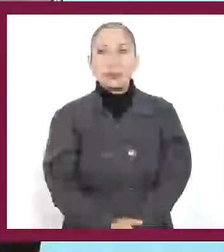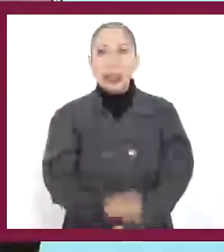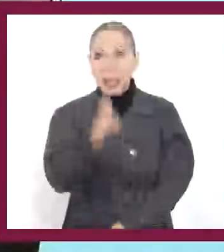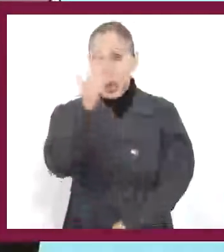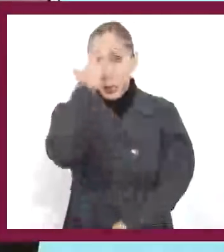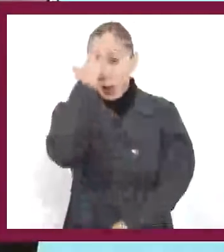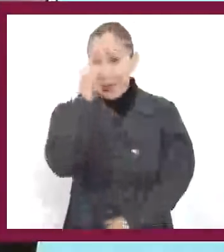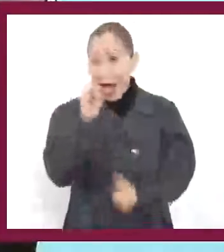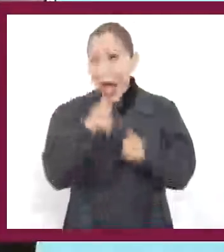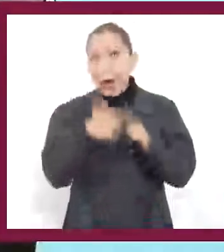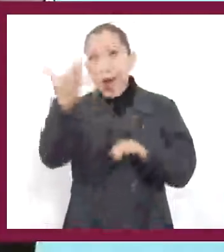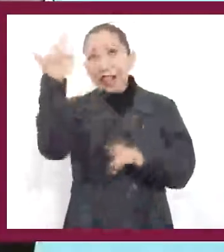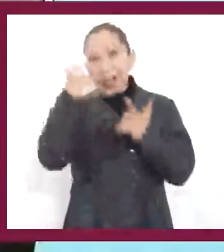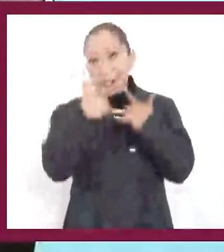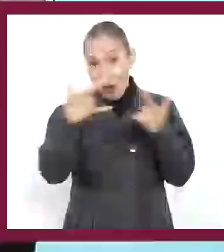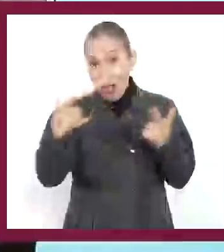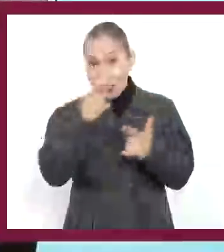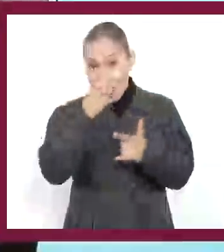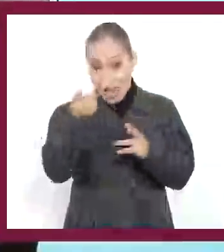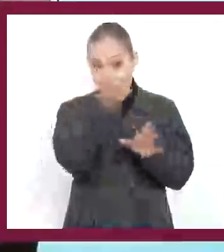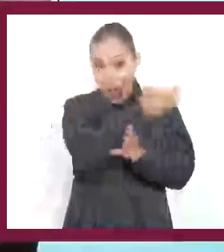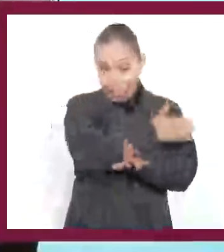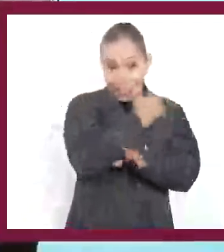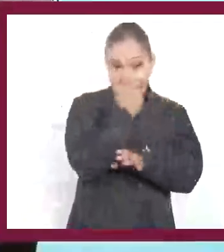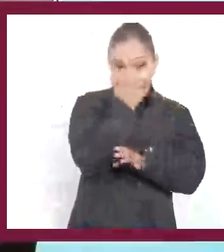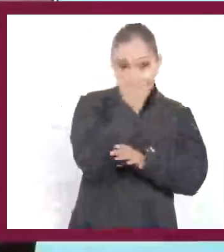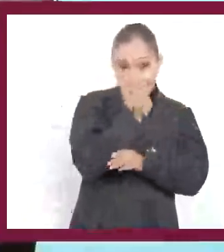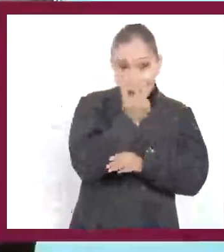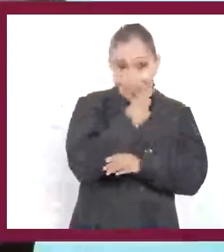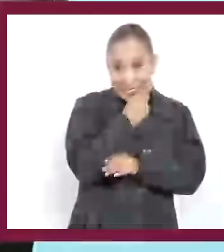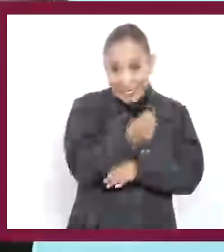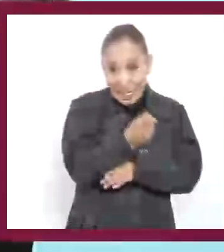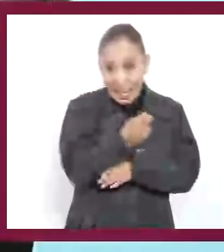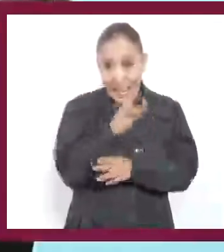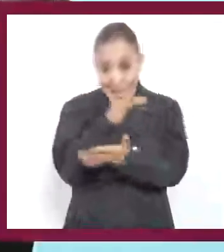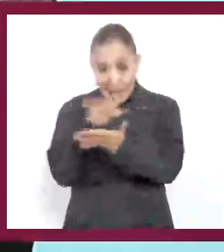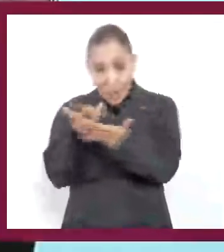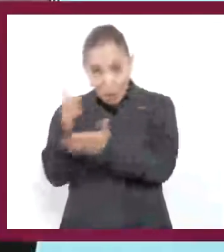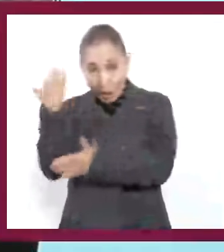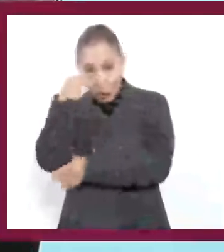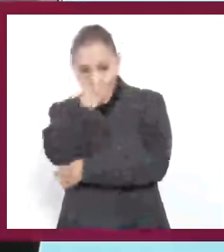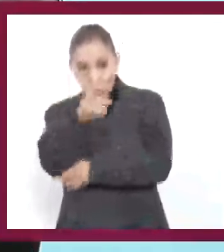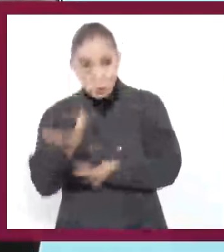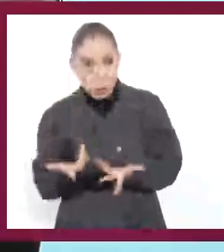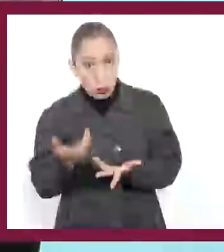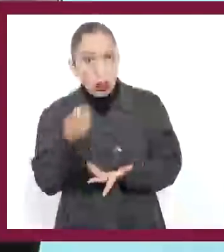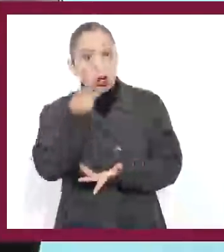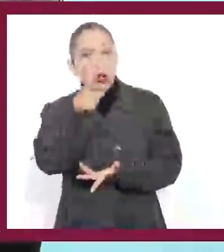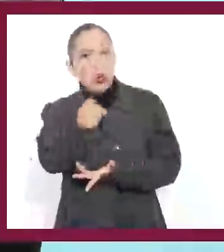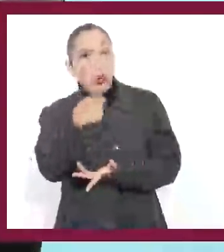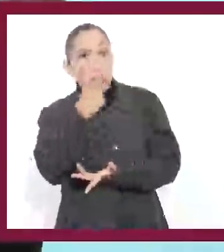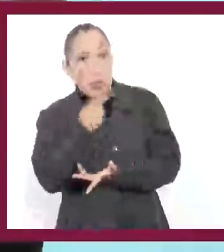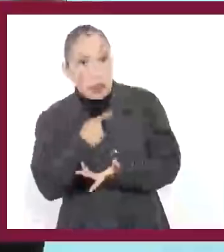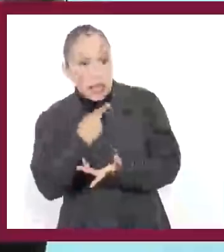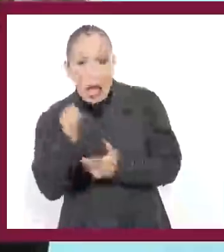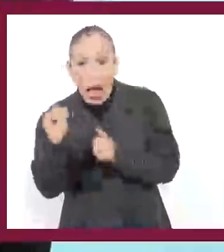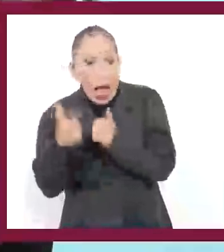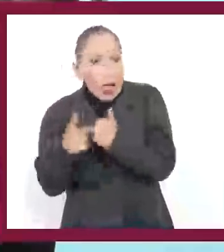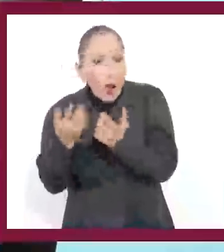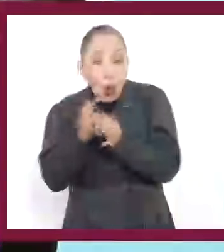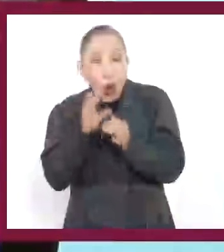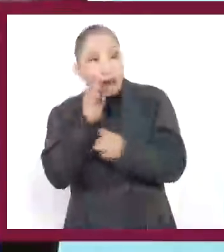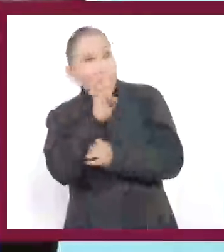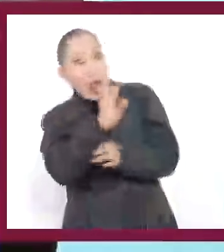¿Recuerdan alguno de los cuentos que mencionaron los alumnos? ¿Lo leyeron? ¿Se lo contaron a ustedes? ¿O